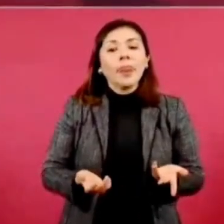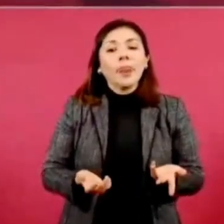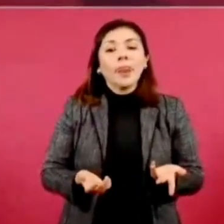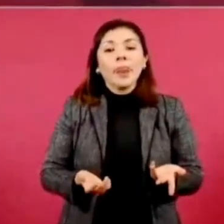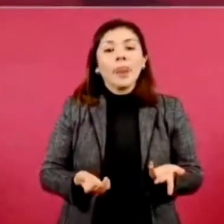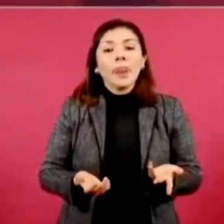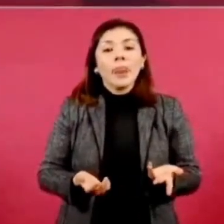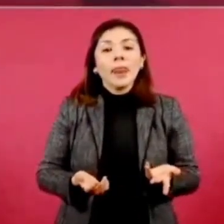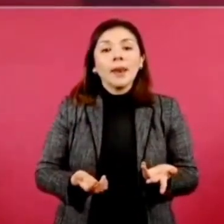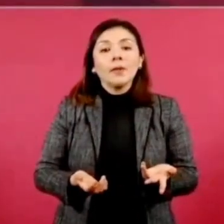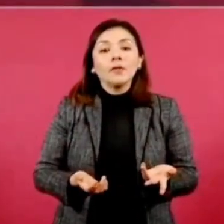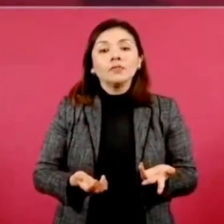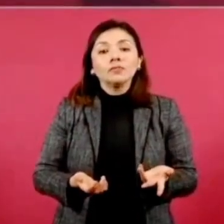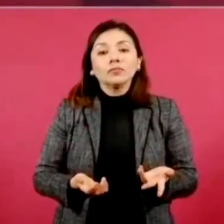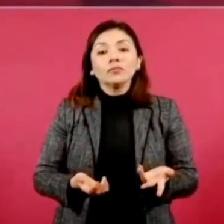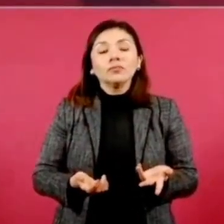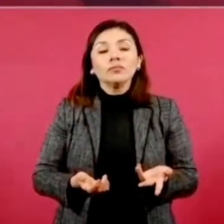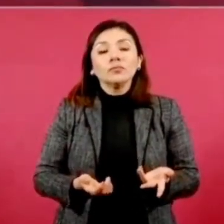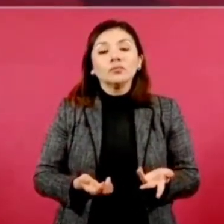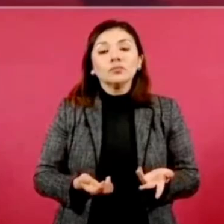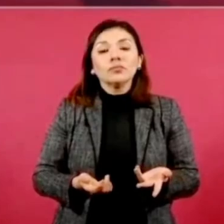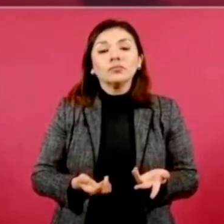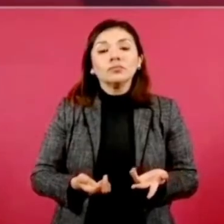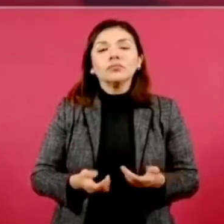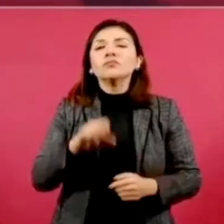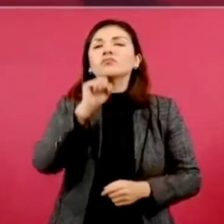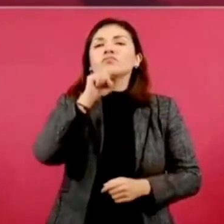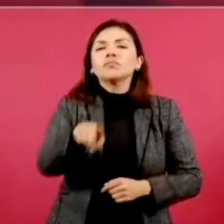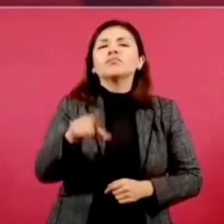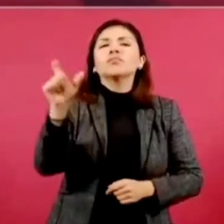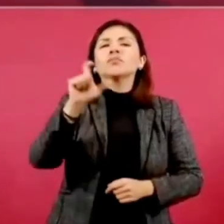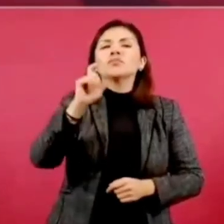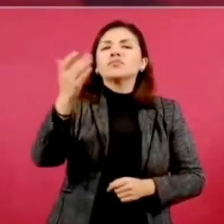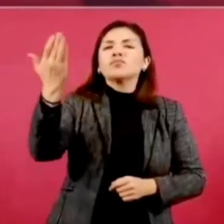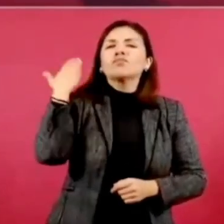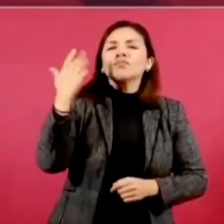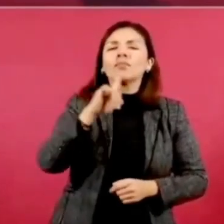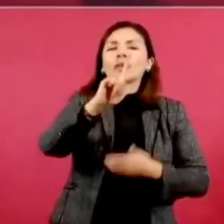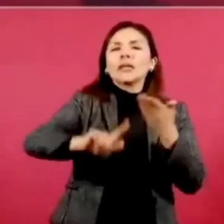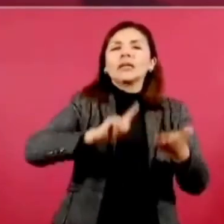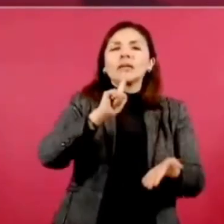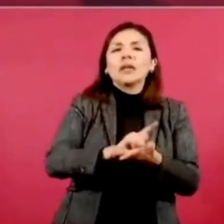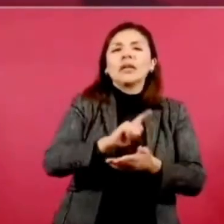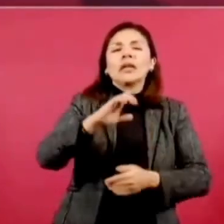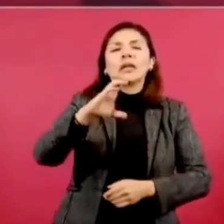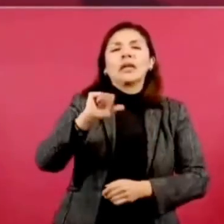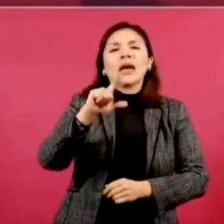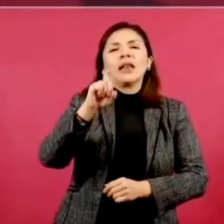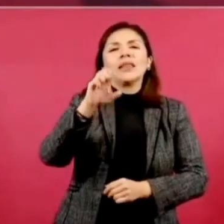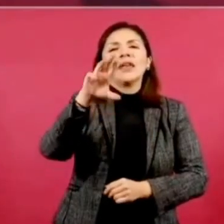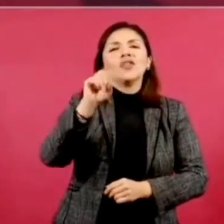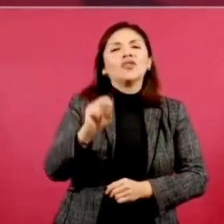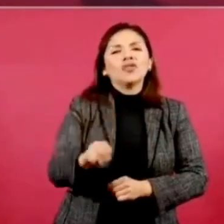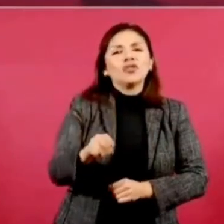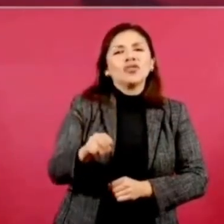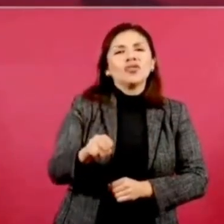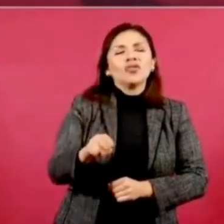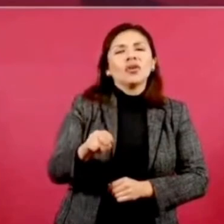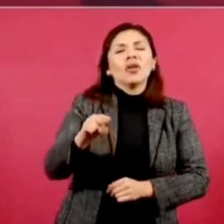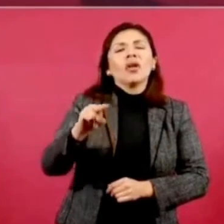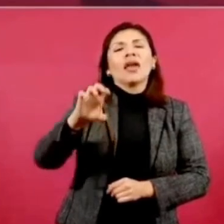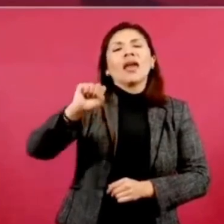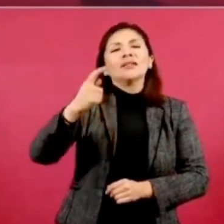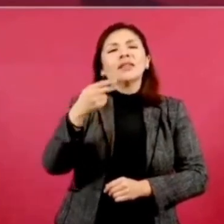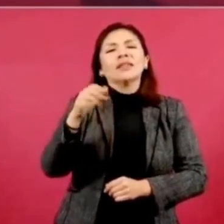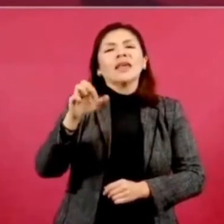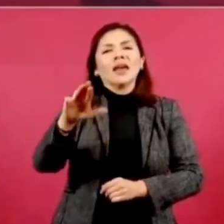Cuando la ley Calderón del Bester Gordillo en contra de los